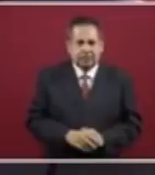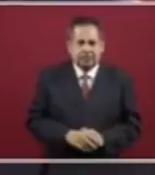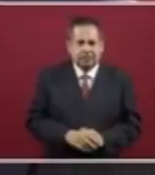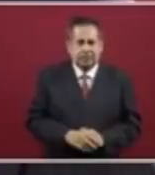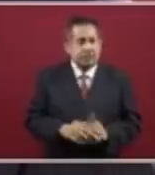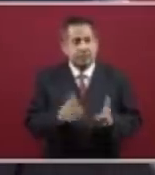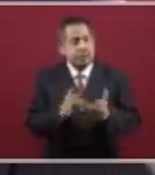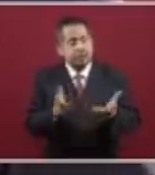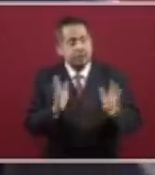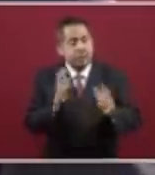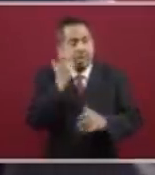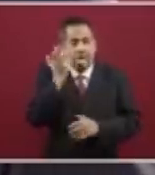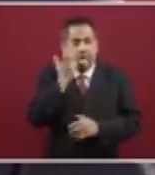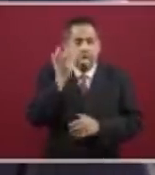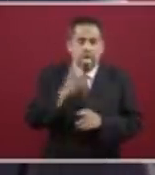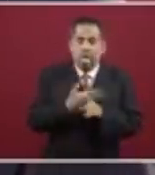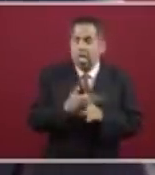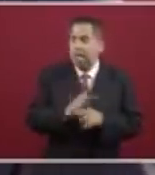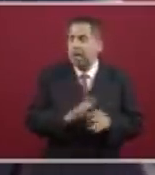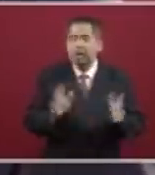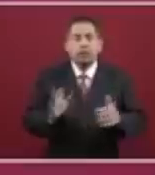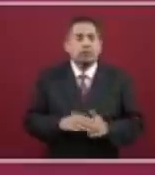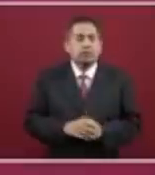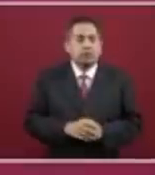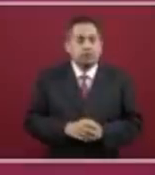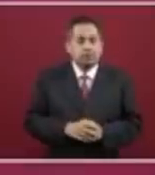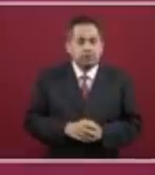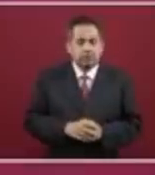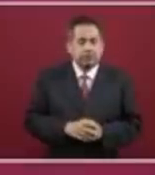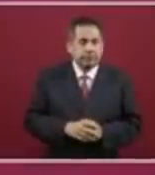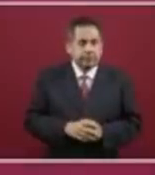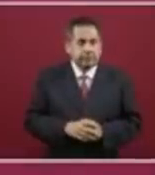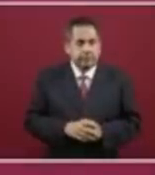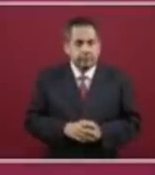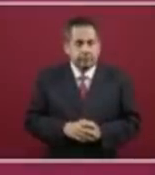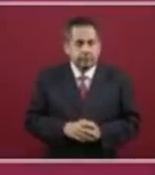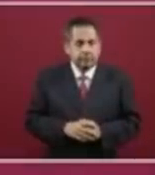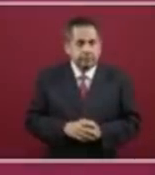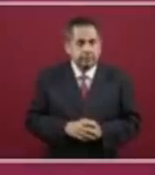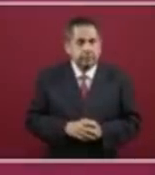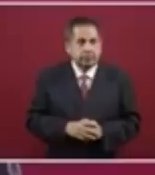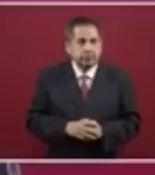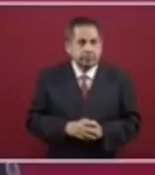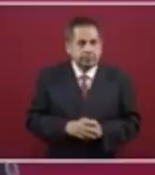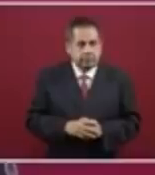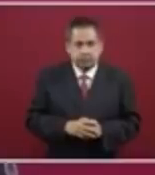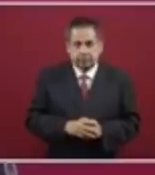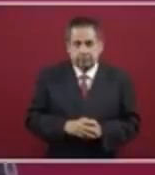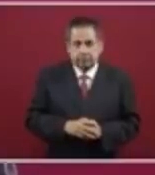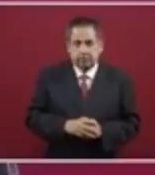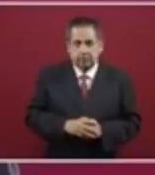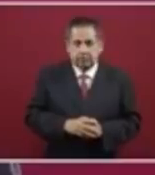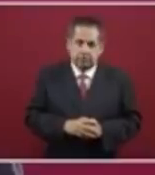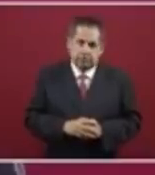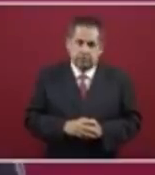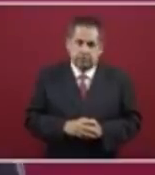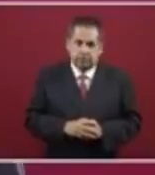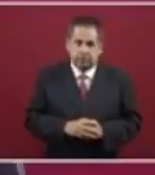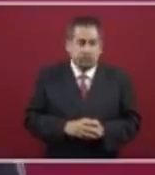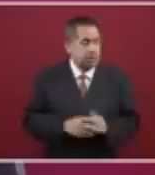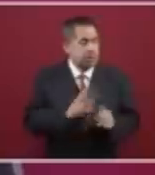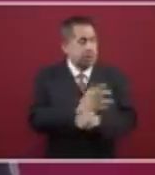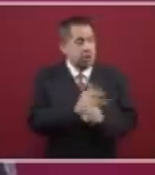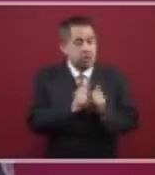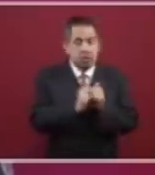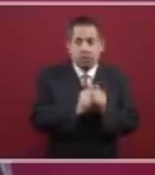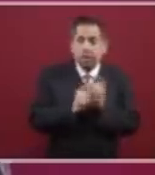Me van a estar ahí eh, acompañando en